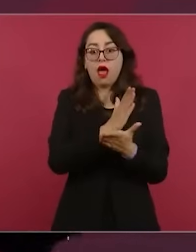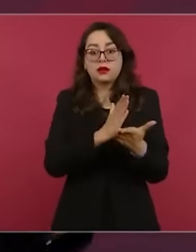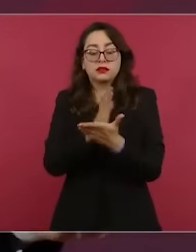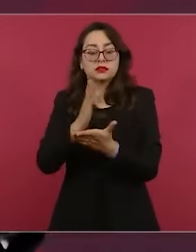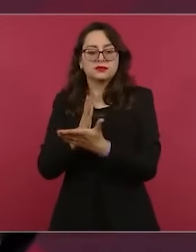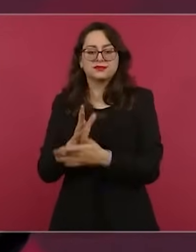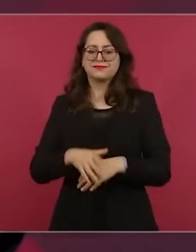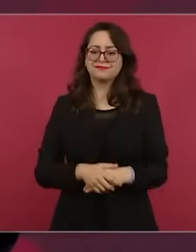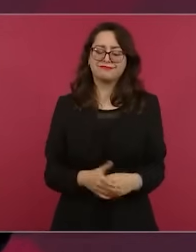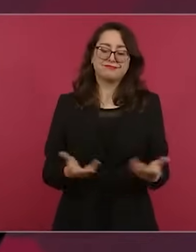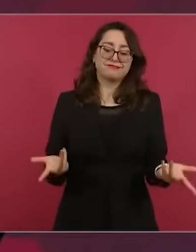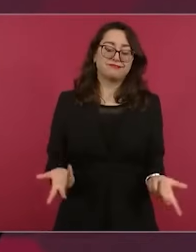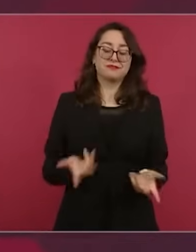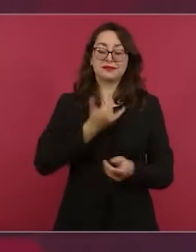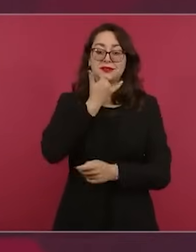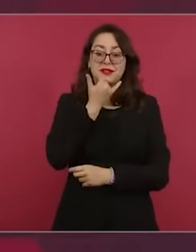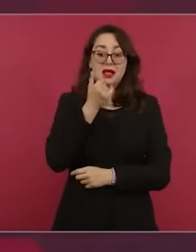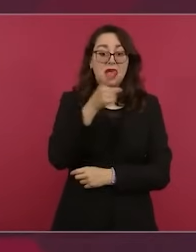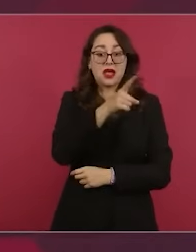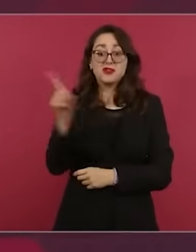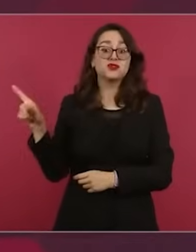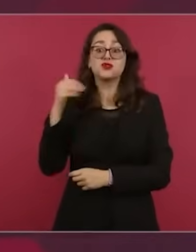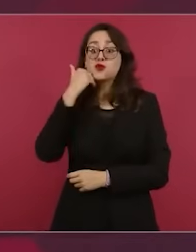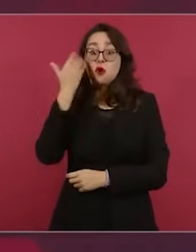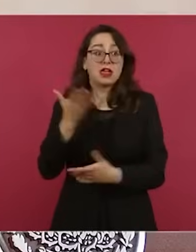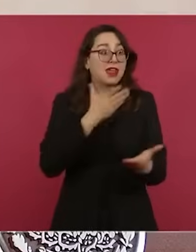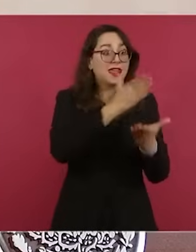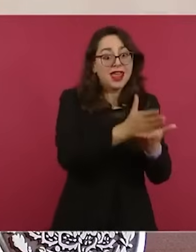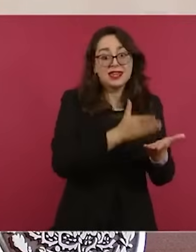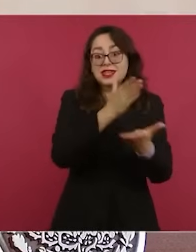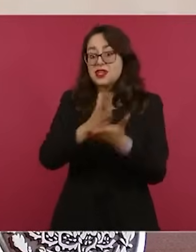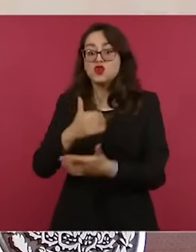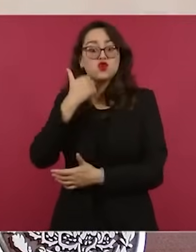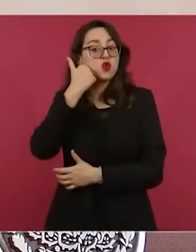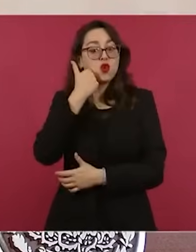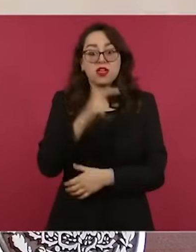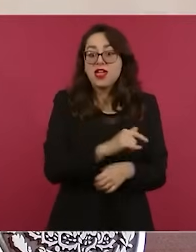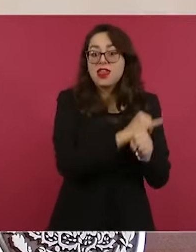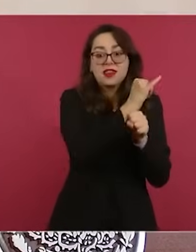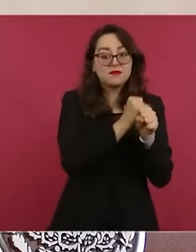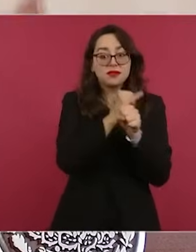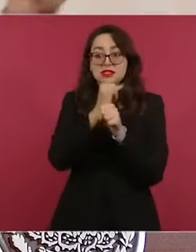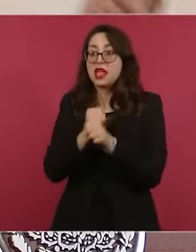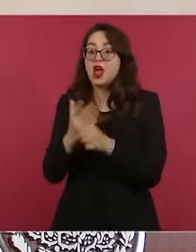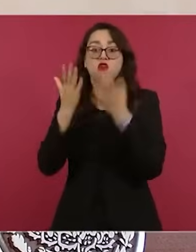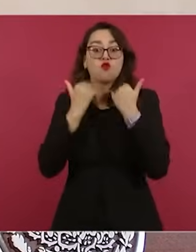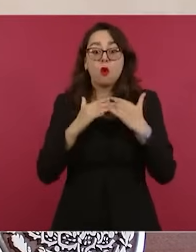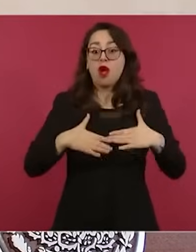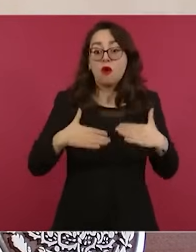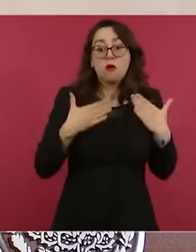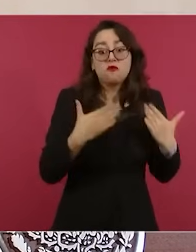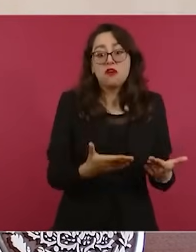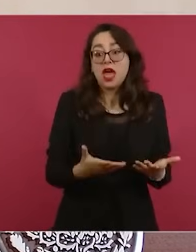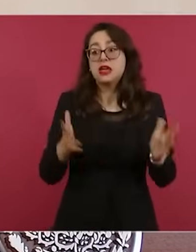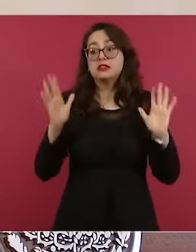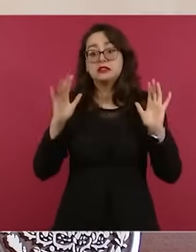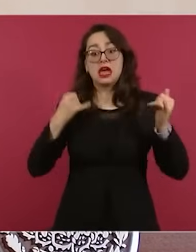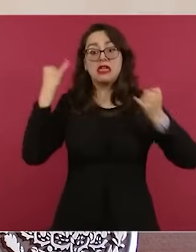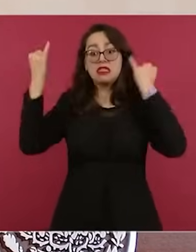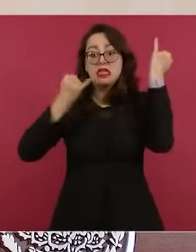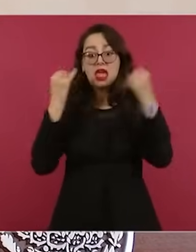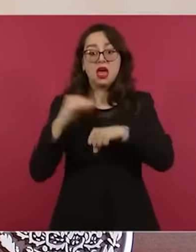tienen convicciones y no tienen confianza, ¿sí? Mejor que no regresen.